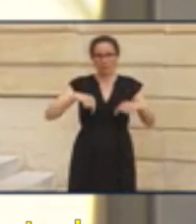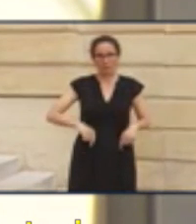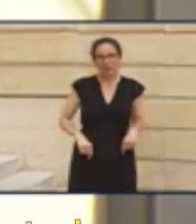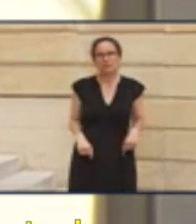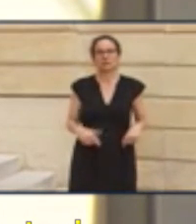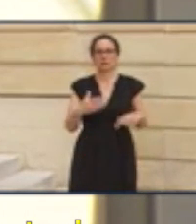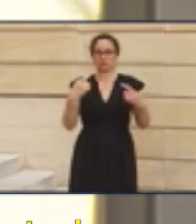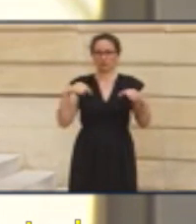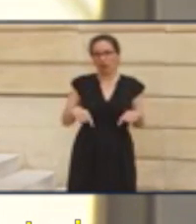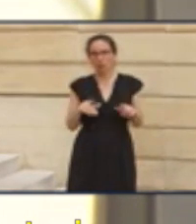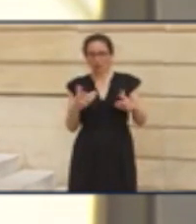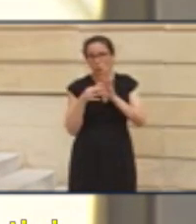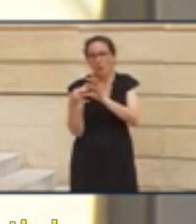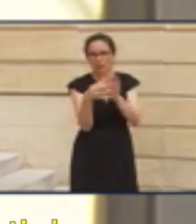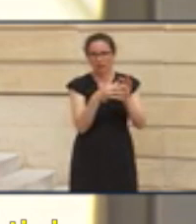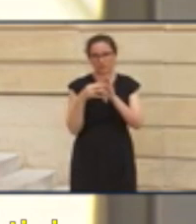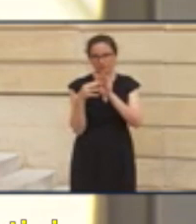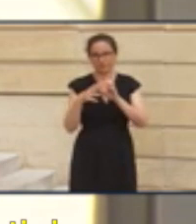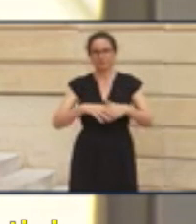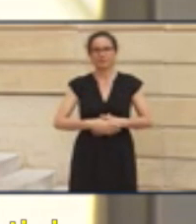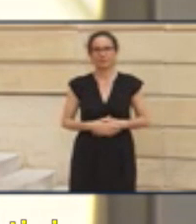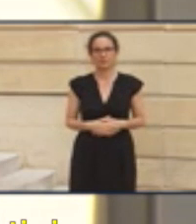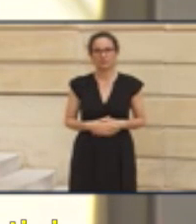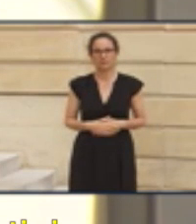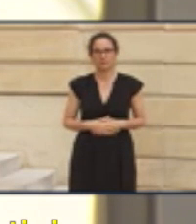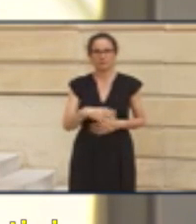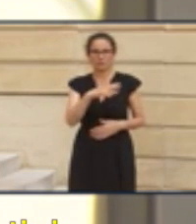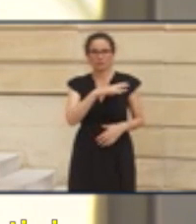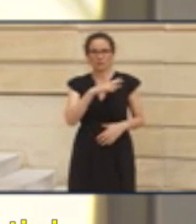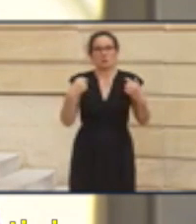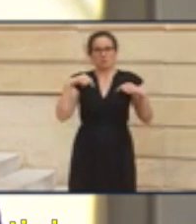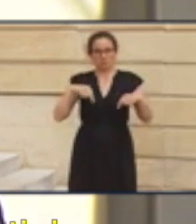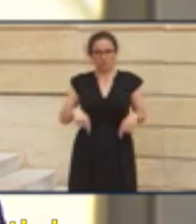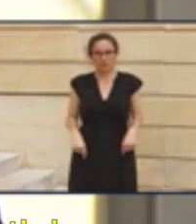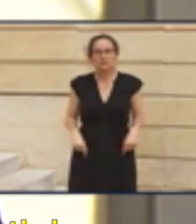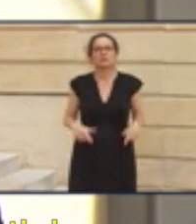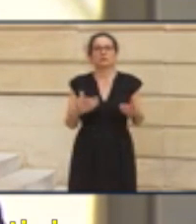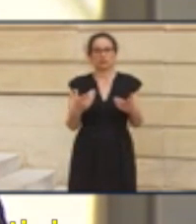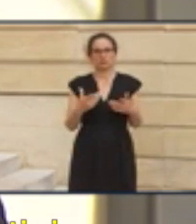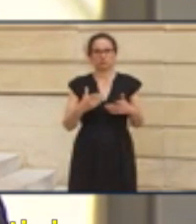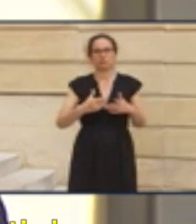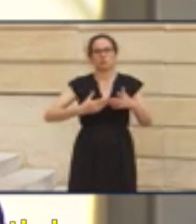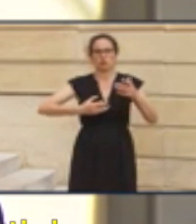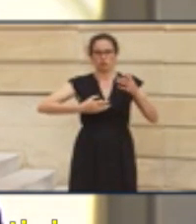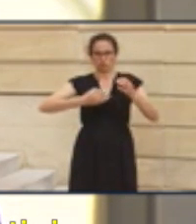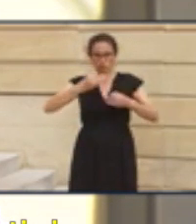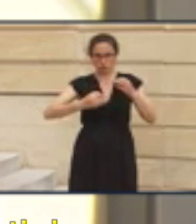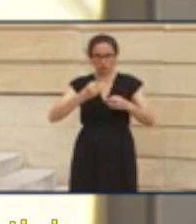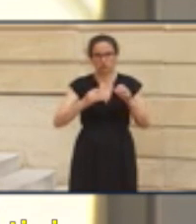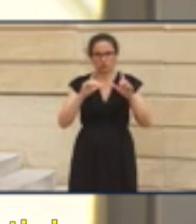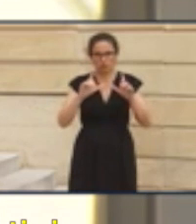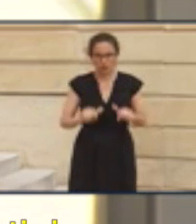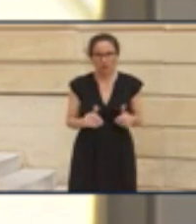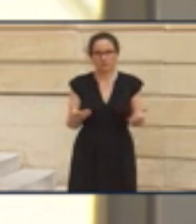ministre de l'intérieur monsieur franois berou garde des saau ministre